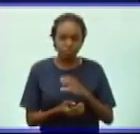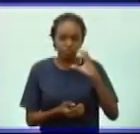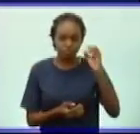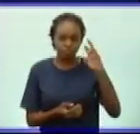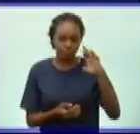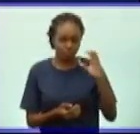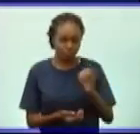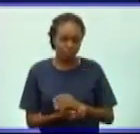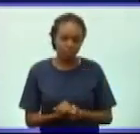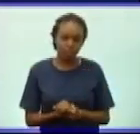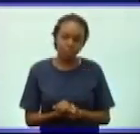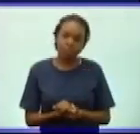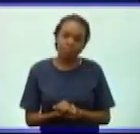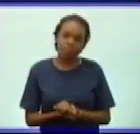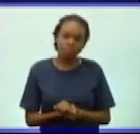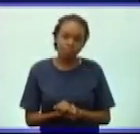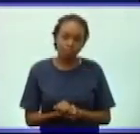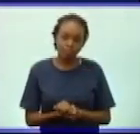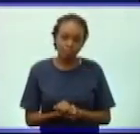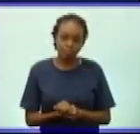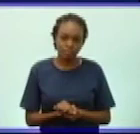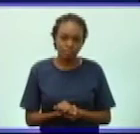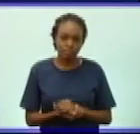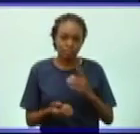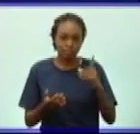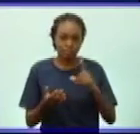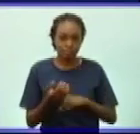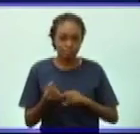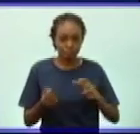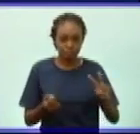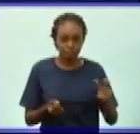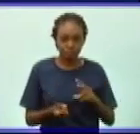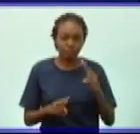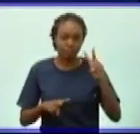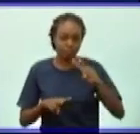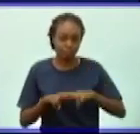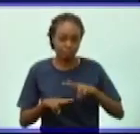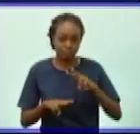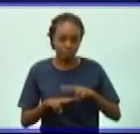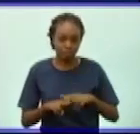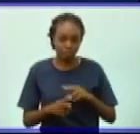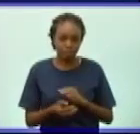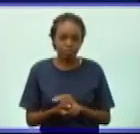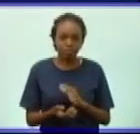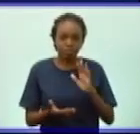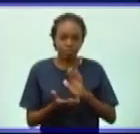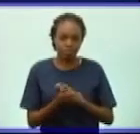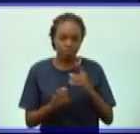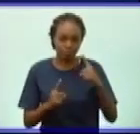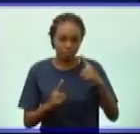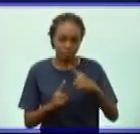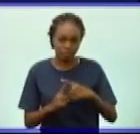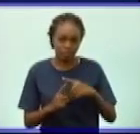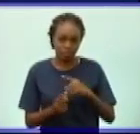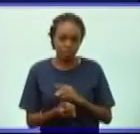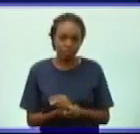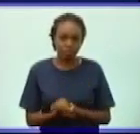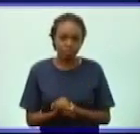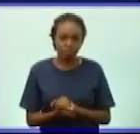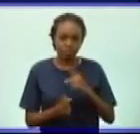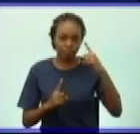oro. Las provincias son de La Habana, Matanza y